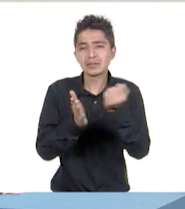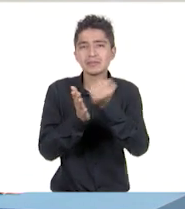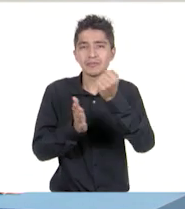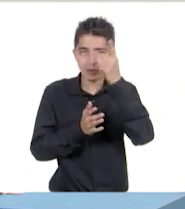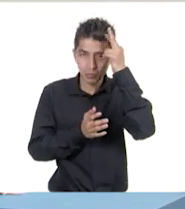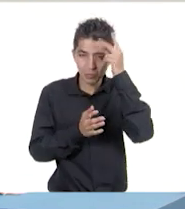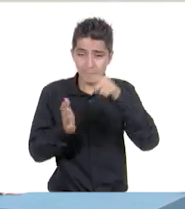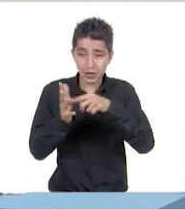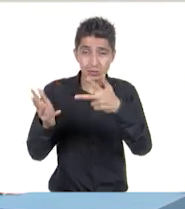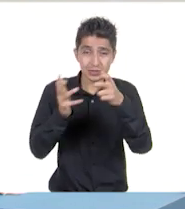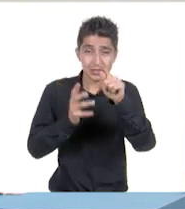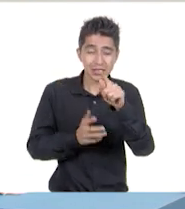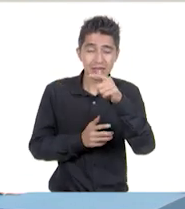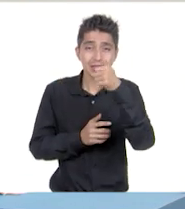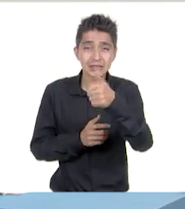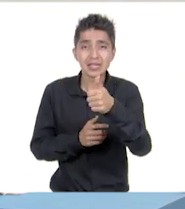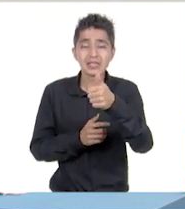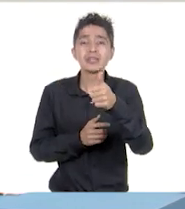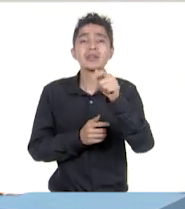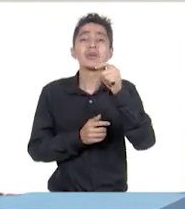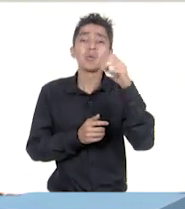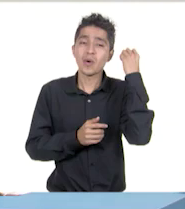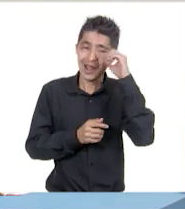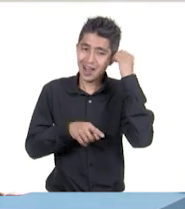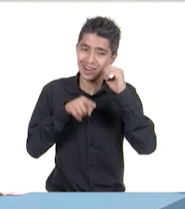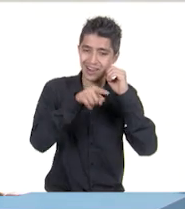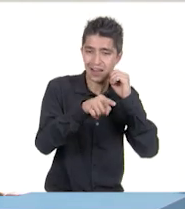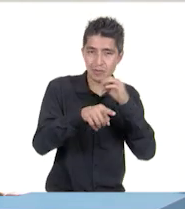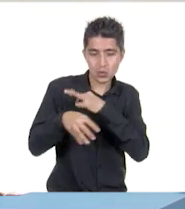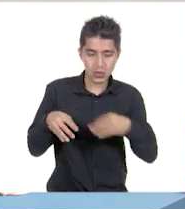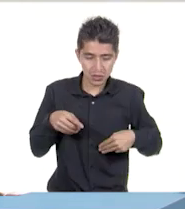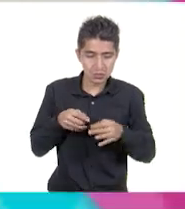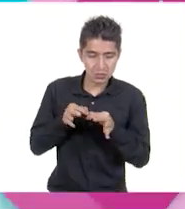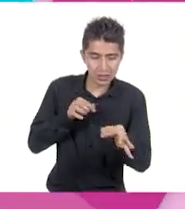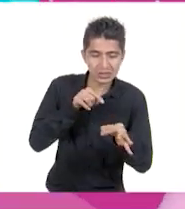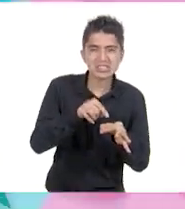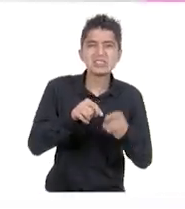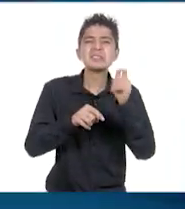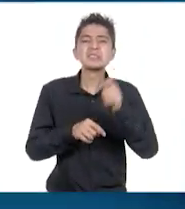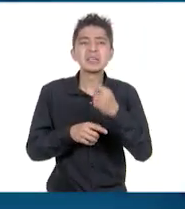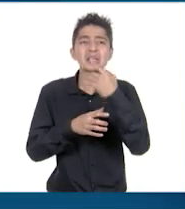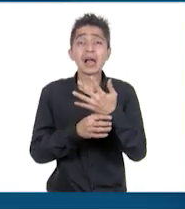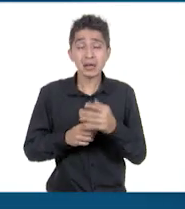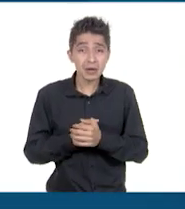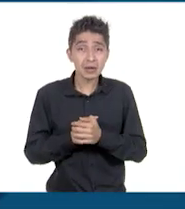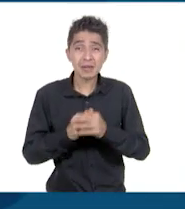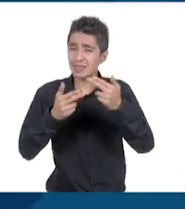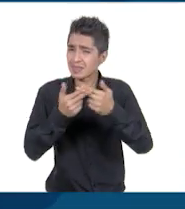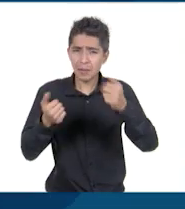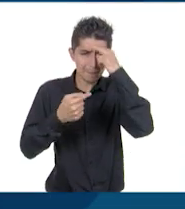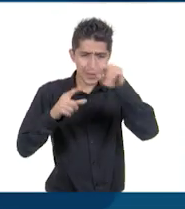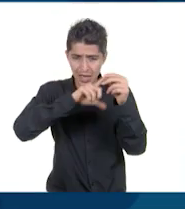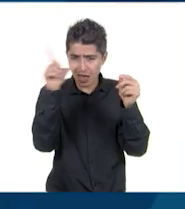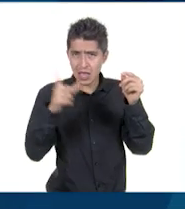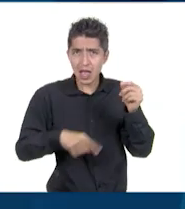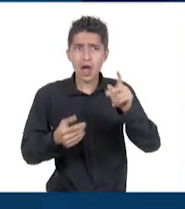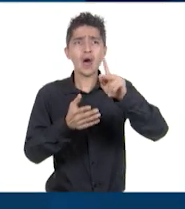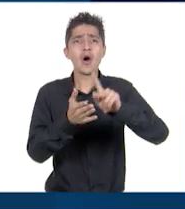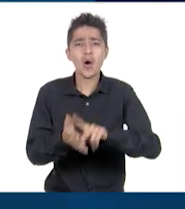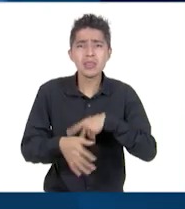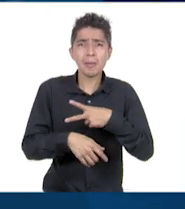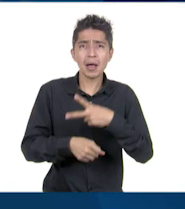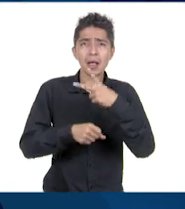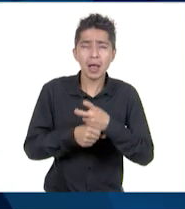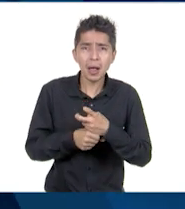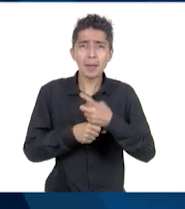de 1876 en Tuxtepec, Oaxaca, bajo el principio de que ningún mexicano se perpetúe en el poder y